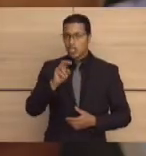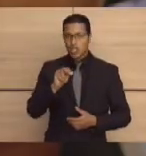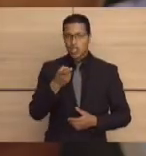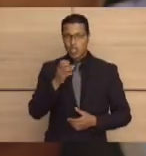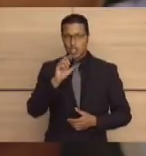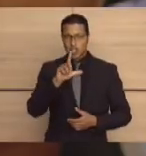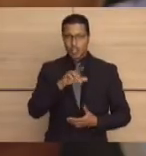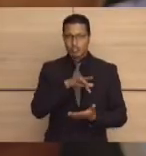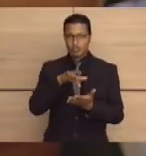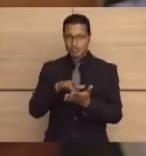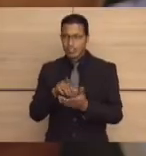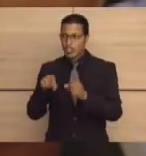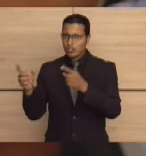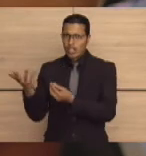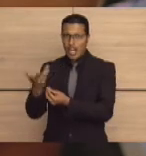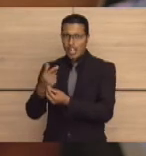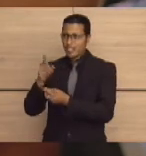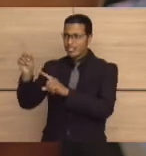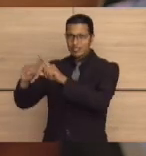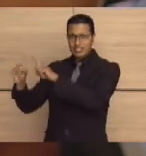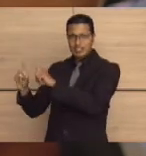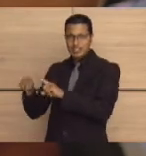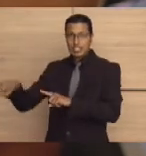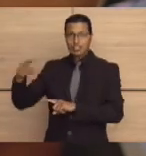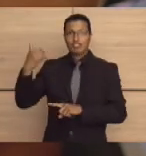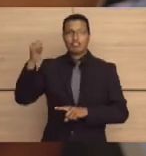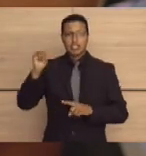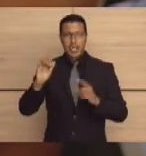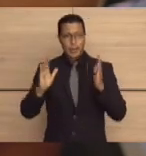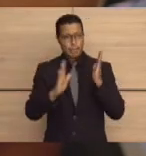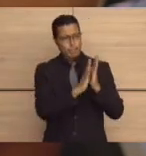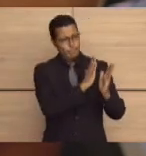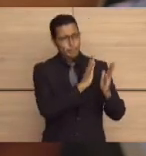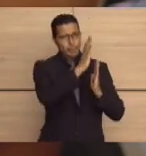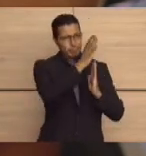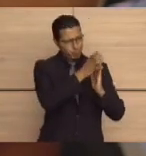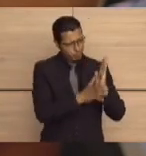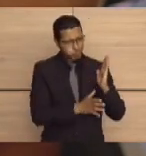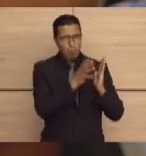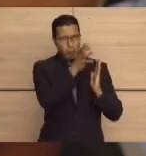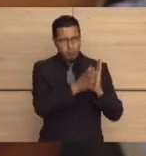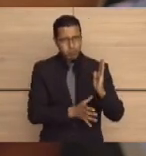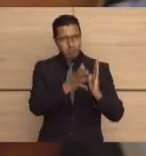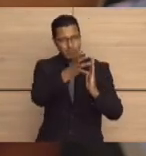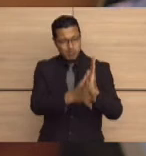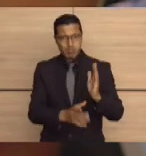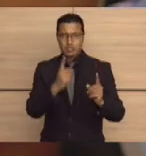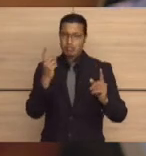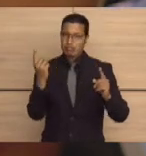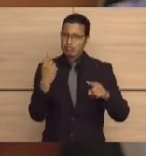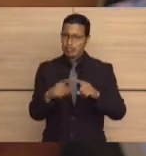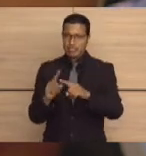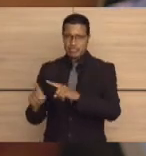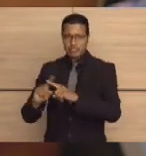y sus artistas habían hecho centenares de láminas, miles de láminas. Y Humboldt